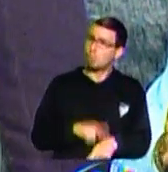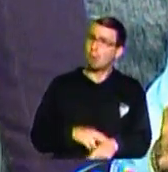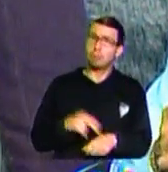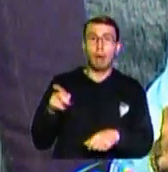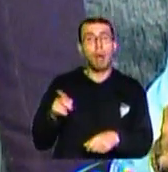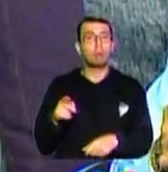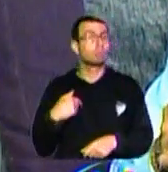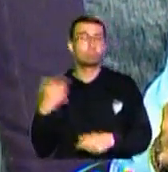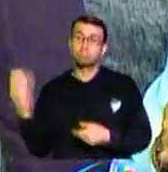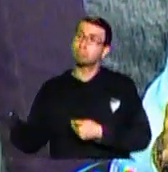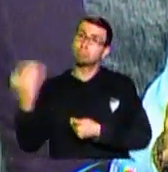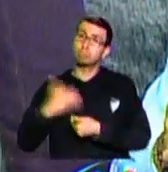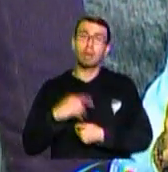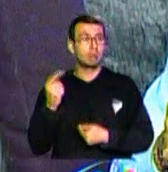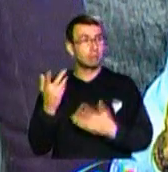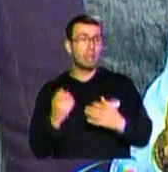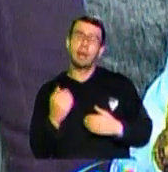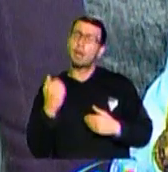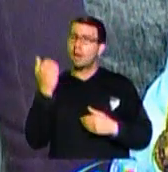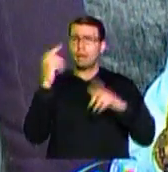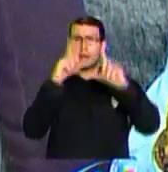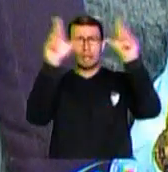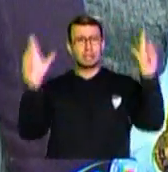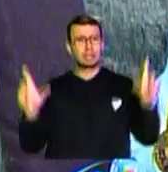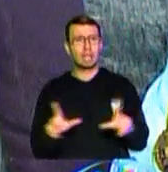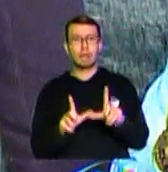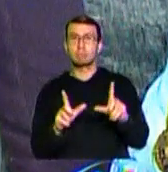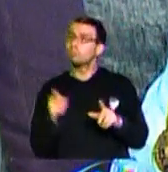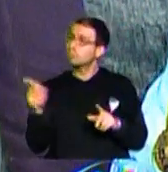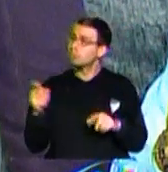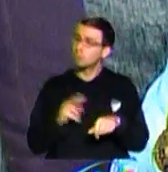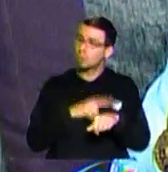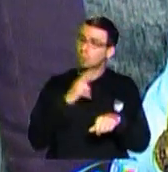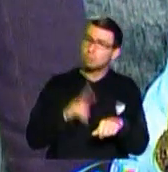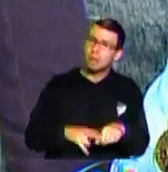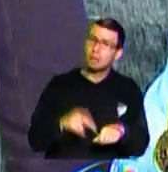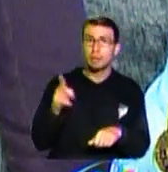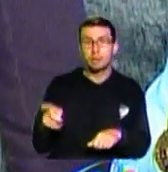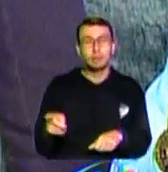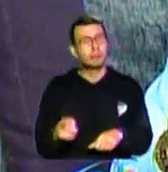de prevención, ecografía con transductor transvaginal,